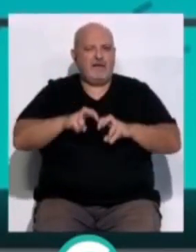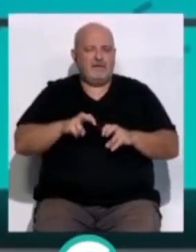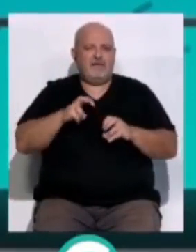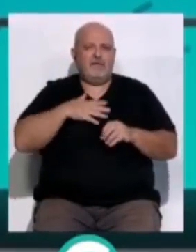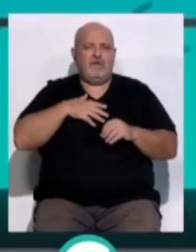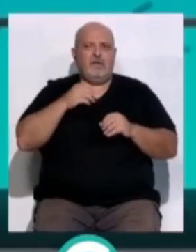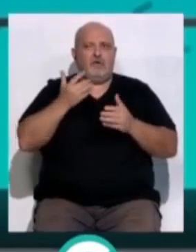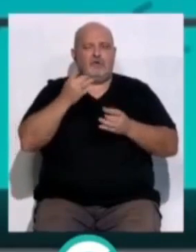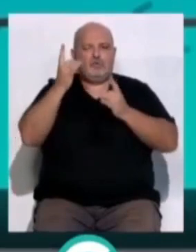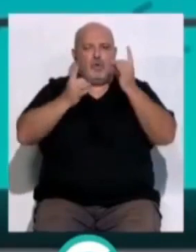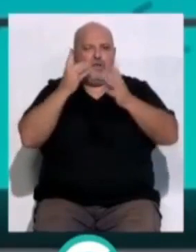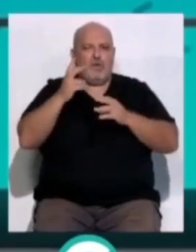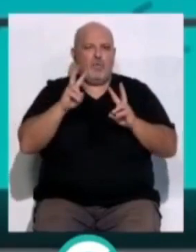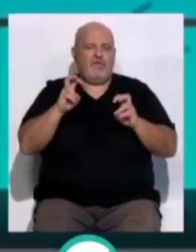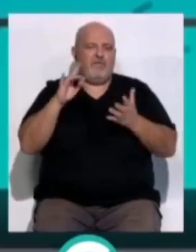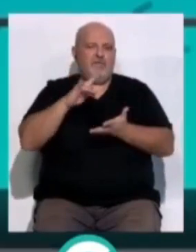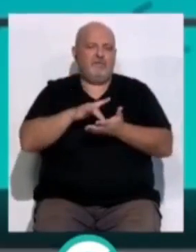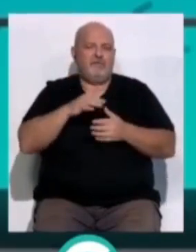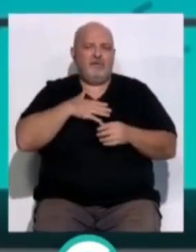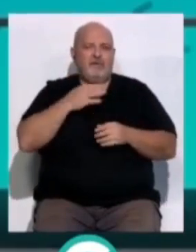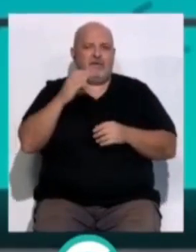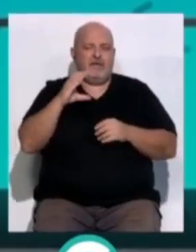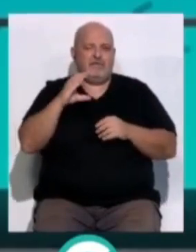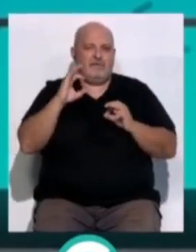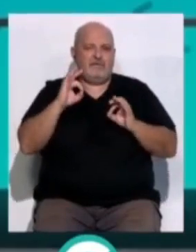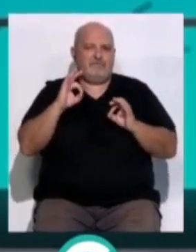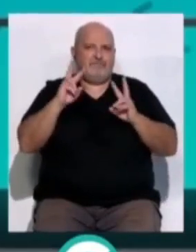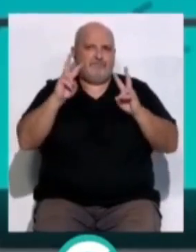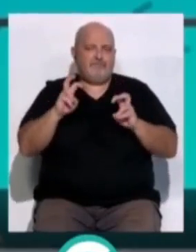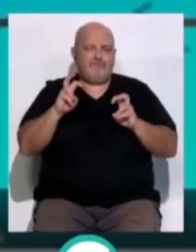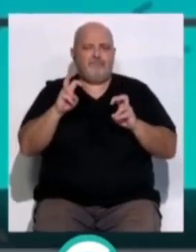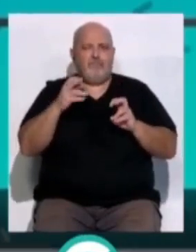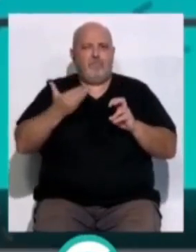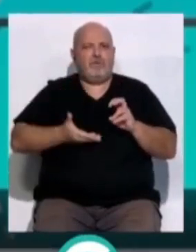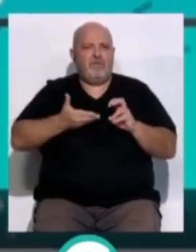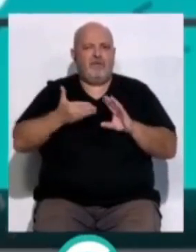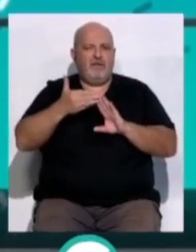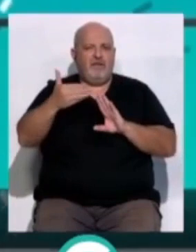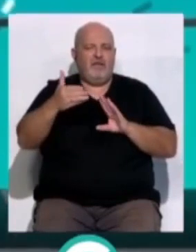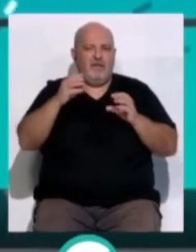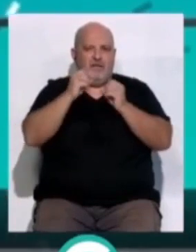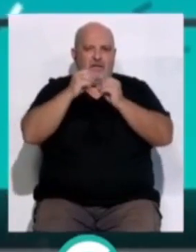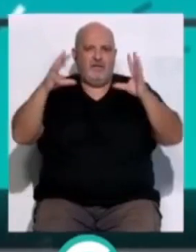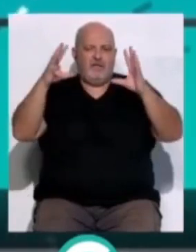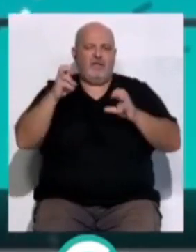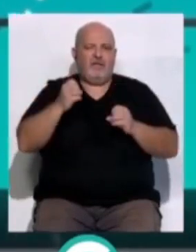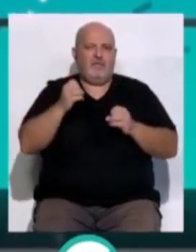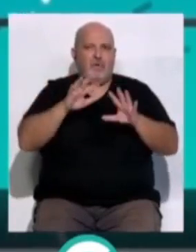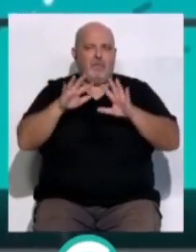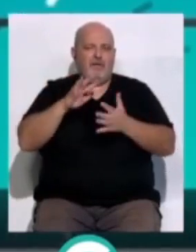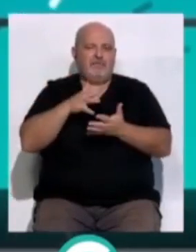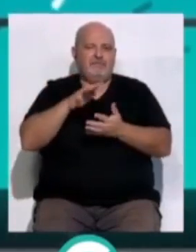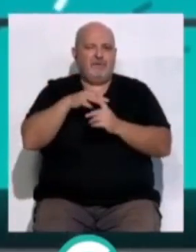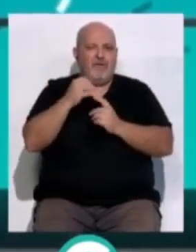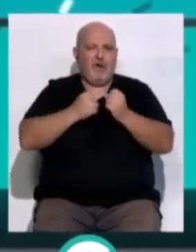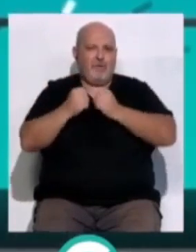las sugerencias de esta nueva edición de la Tax Global Meeting adquiere mayor importancia en el actual contexto de incertidumbre